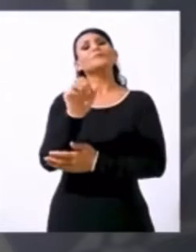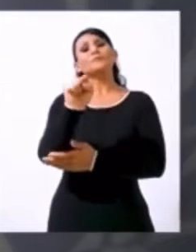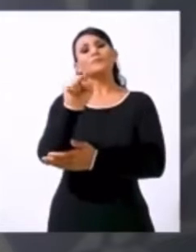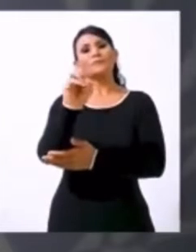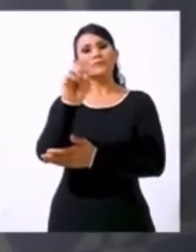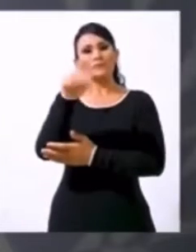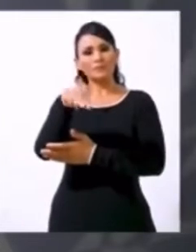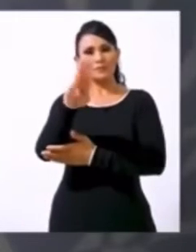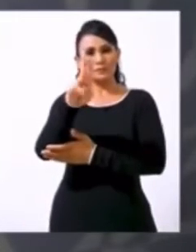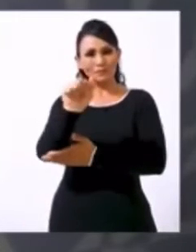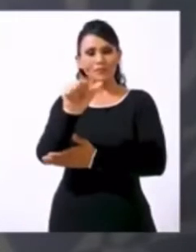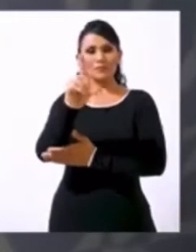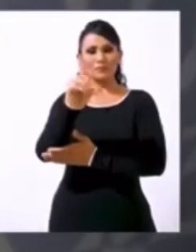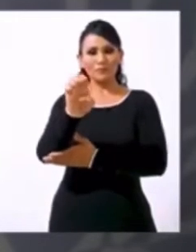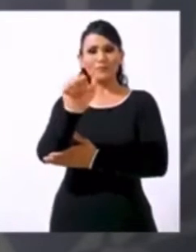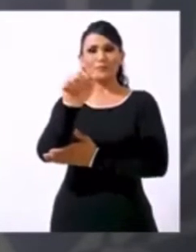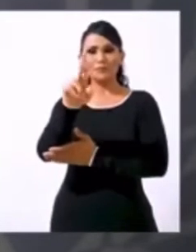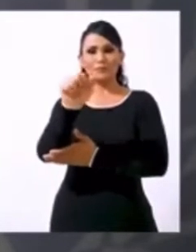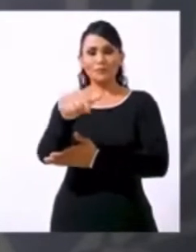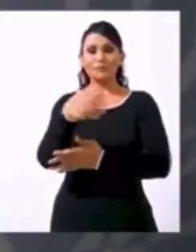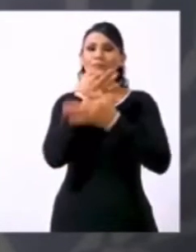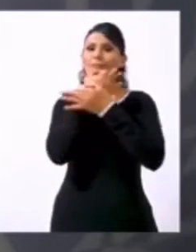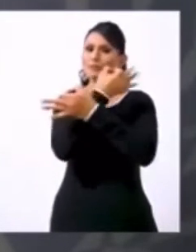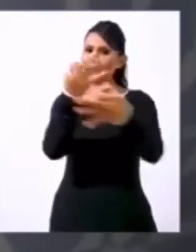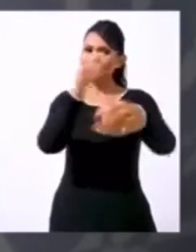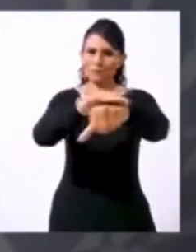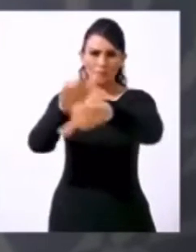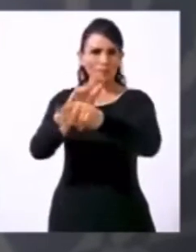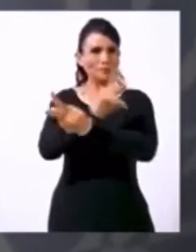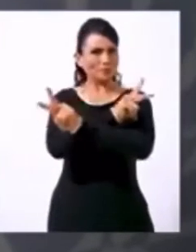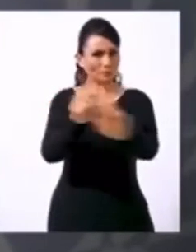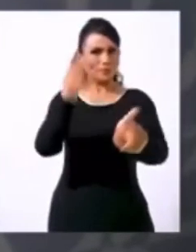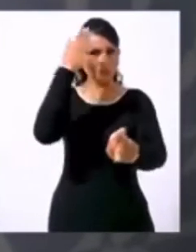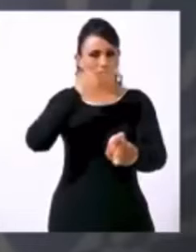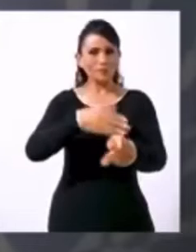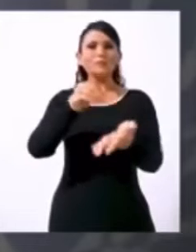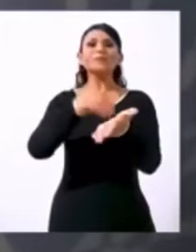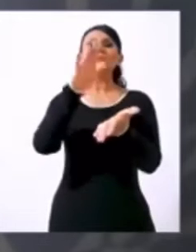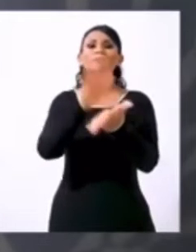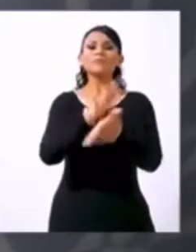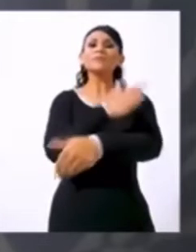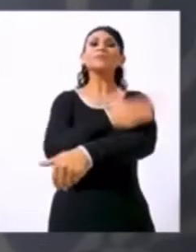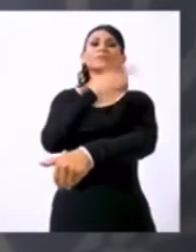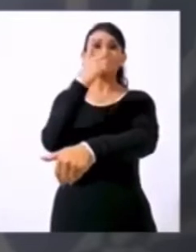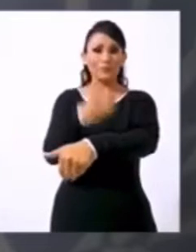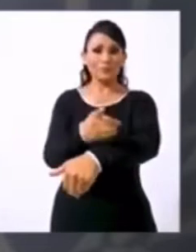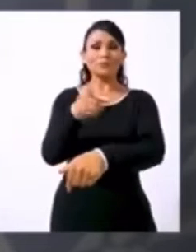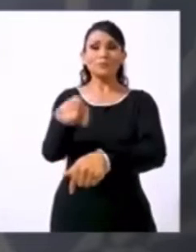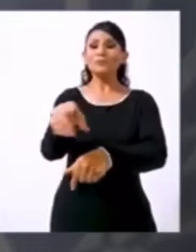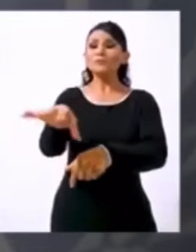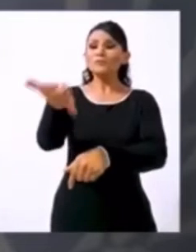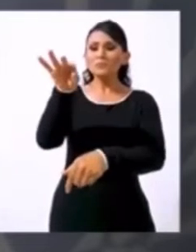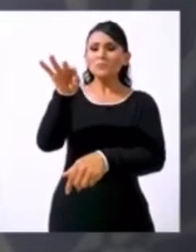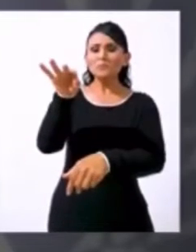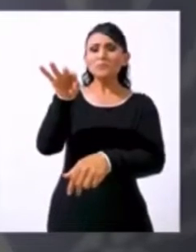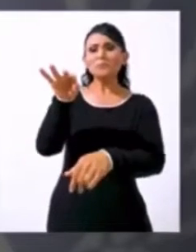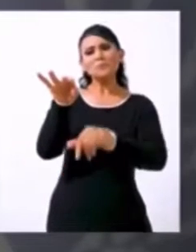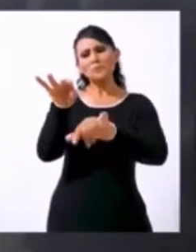operación del programa de forma transparente y no habrá ningún tipo de condicionamiento para sus